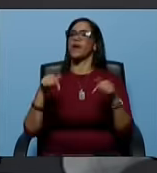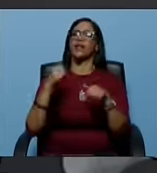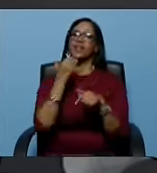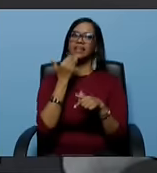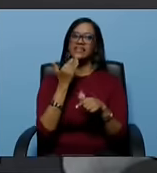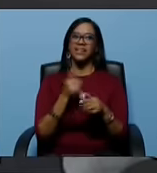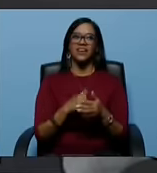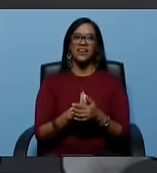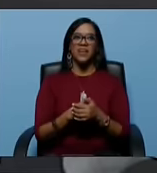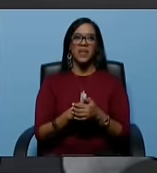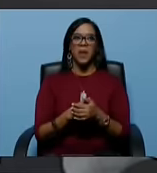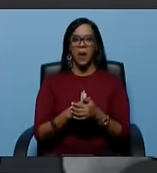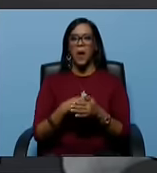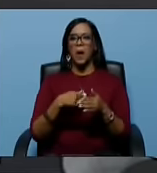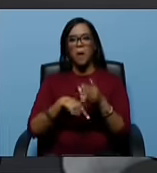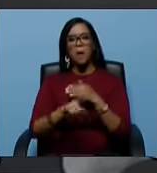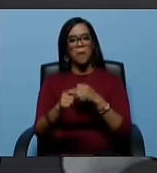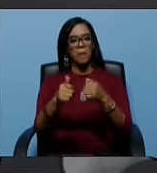bueno, vamos por el camino correcto.